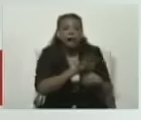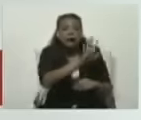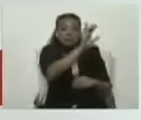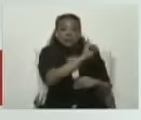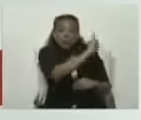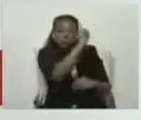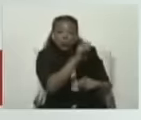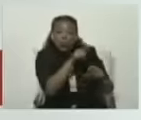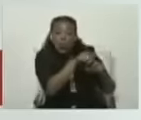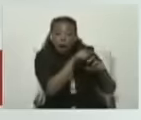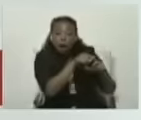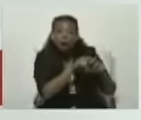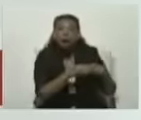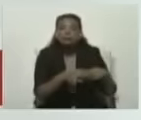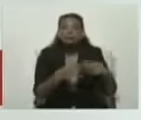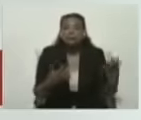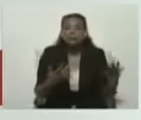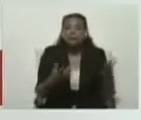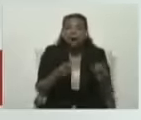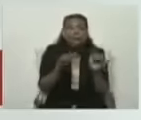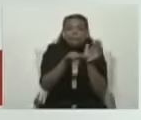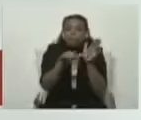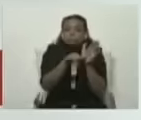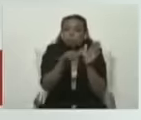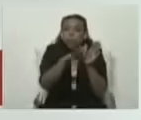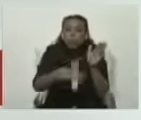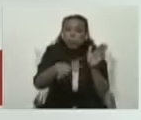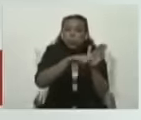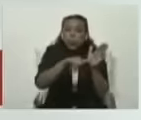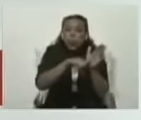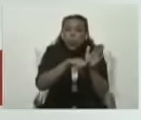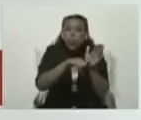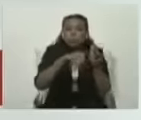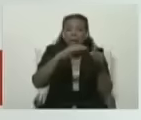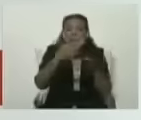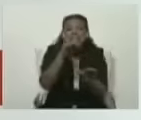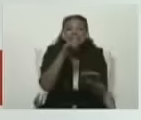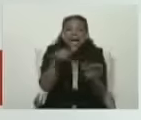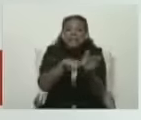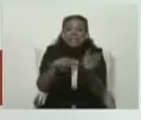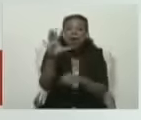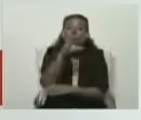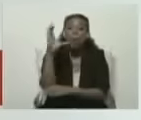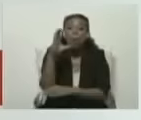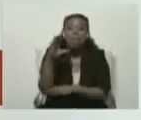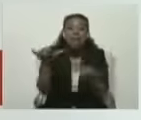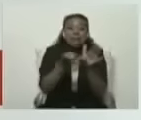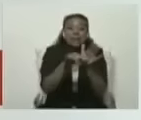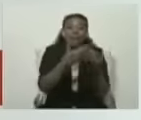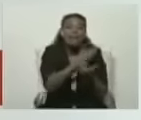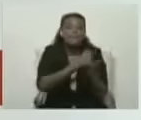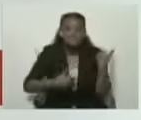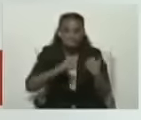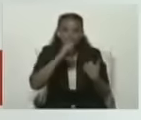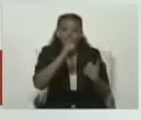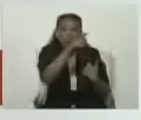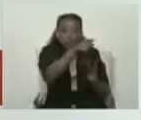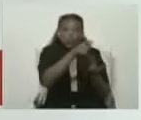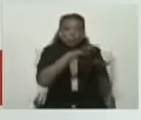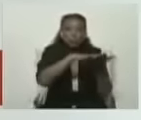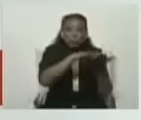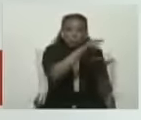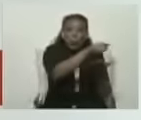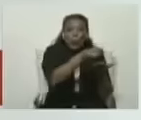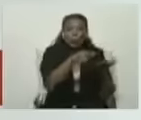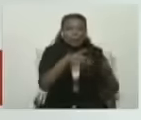noroccidental, a pocos minutos de la raya con Colombia, ahí estaba el presidente Nicolás Maduro